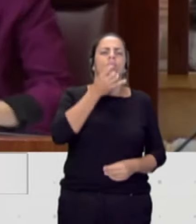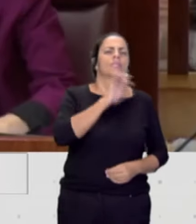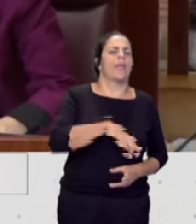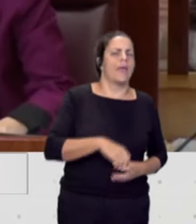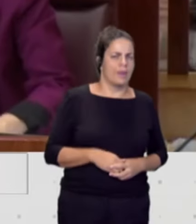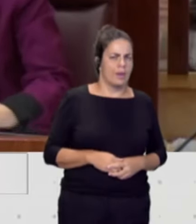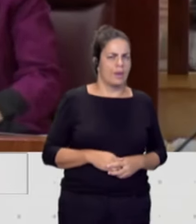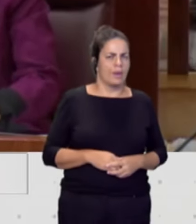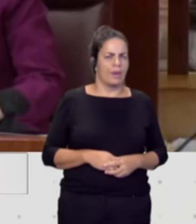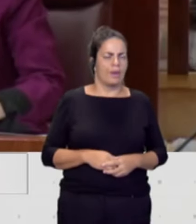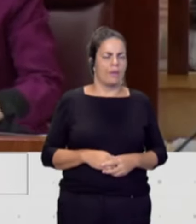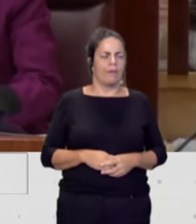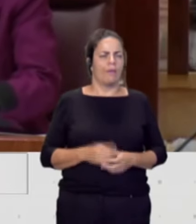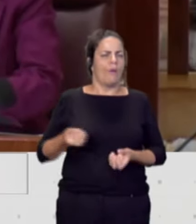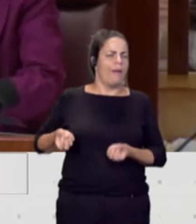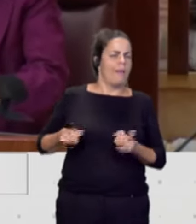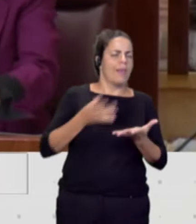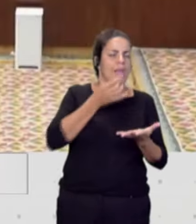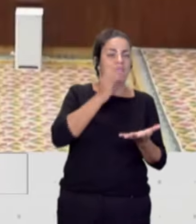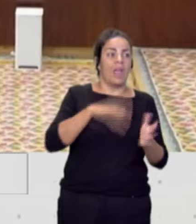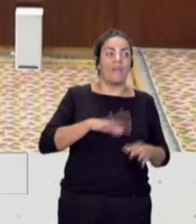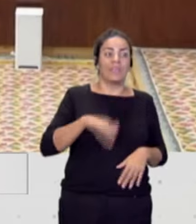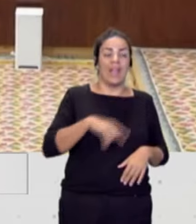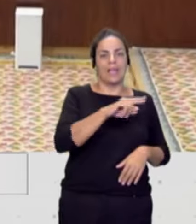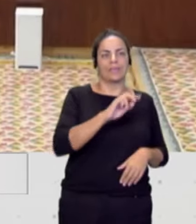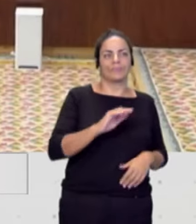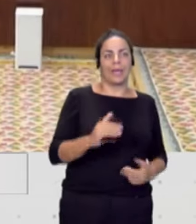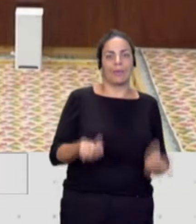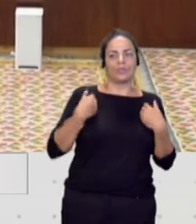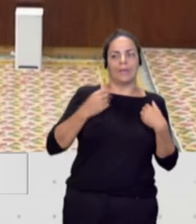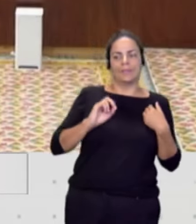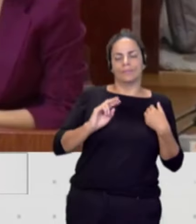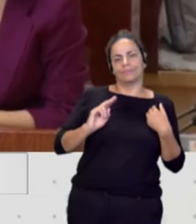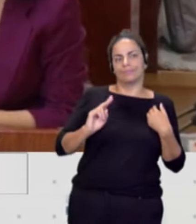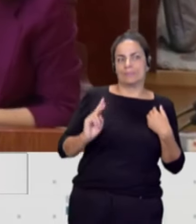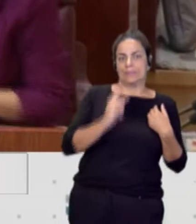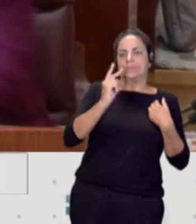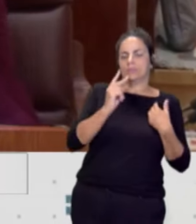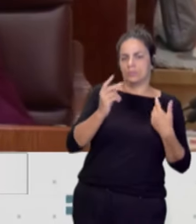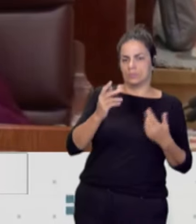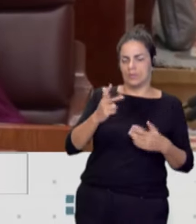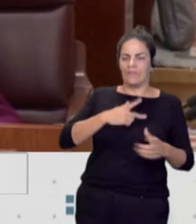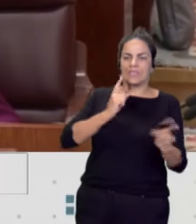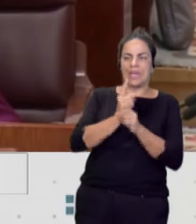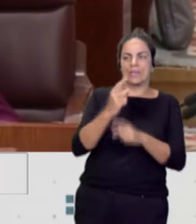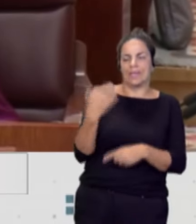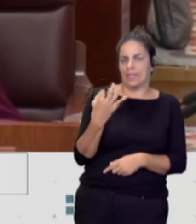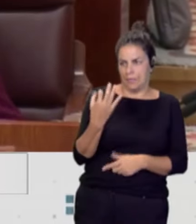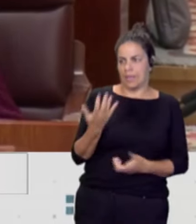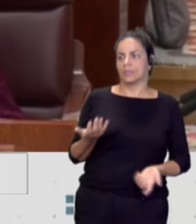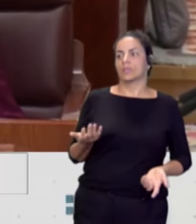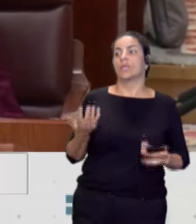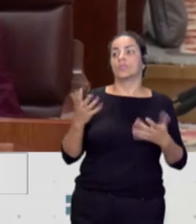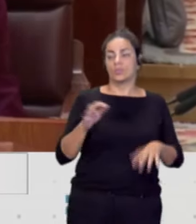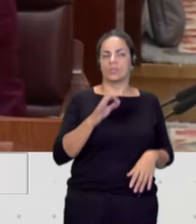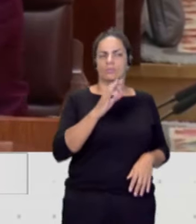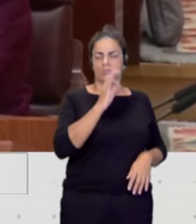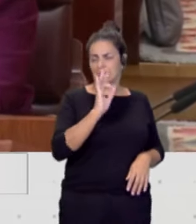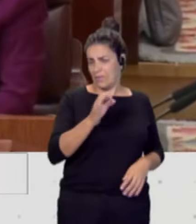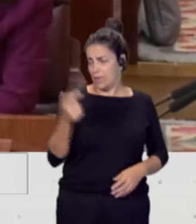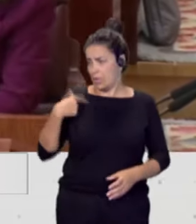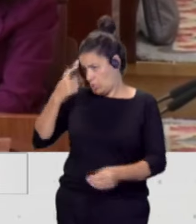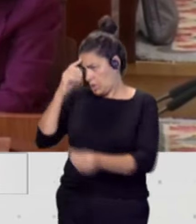Al final, él es el responsable subsidiario de lo que pasa en la Fiscalía. Sí. Entonces, claro, no es una cuestión, y es verdad, y ahí estoy de acuerdo contigo, que no es una